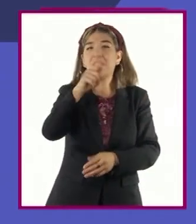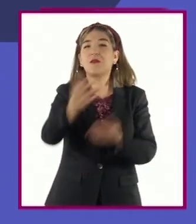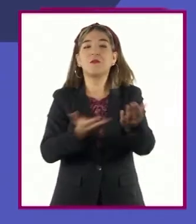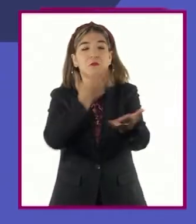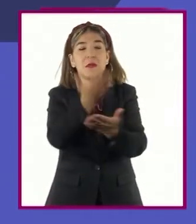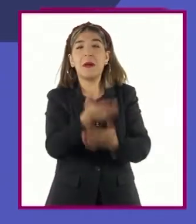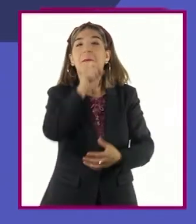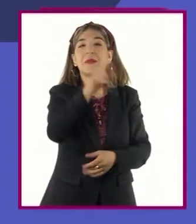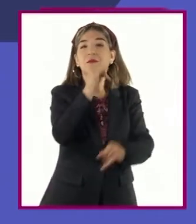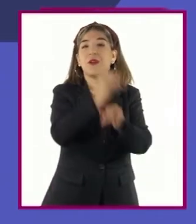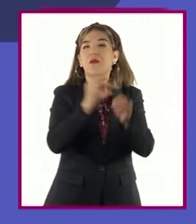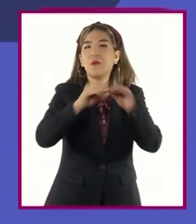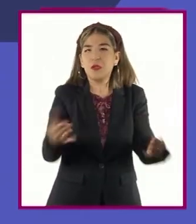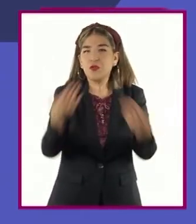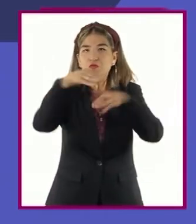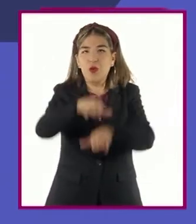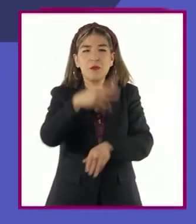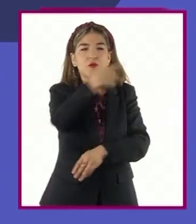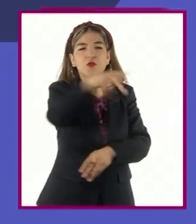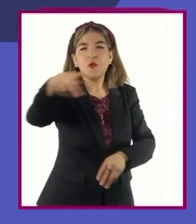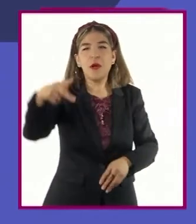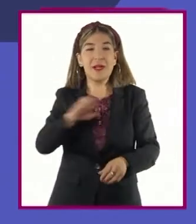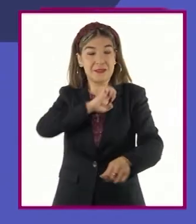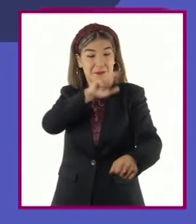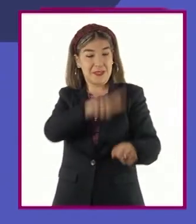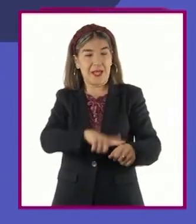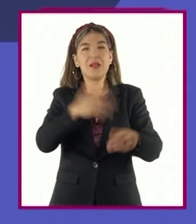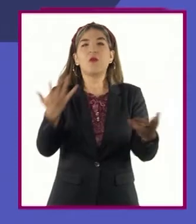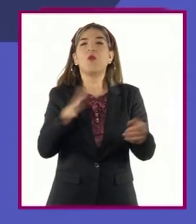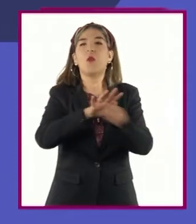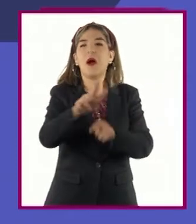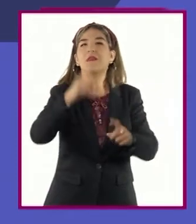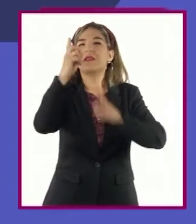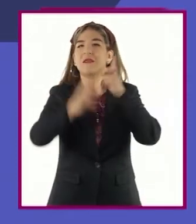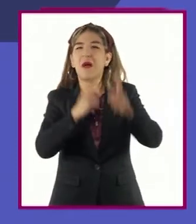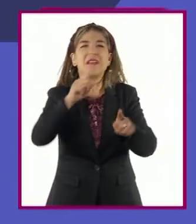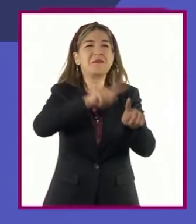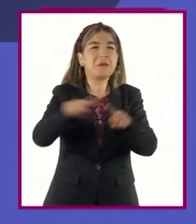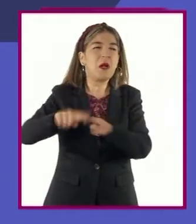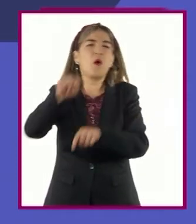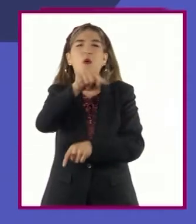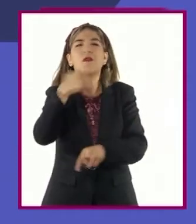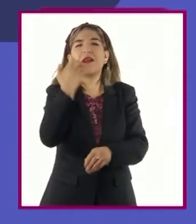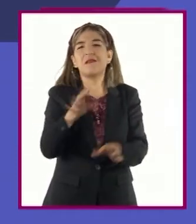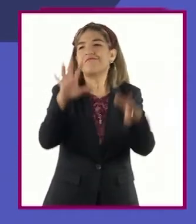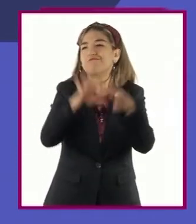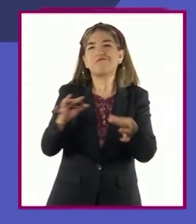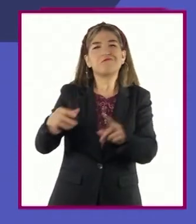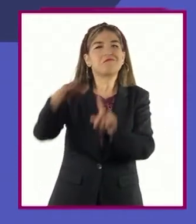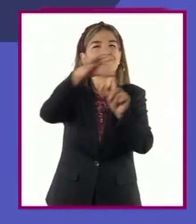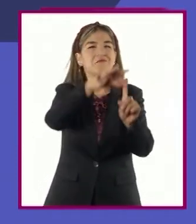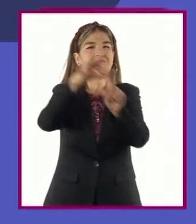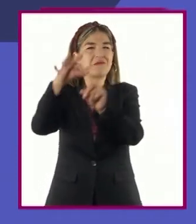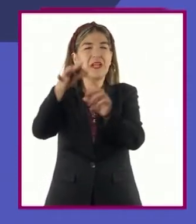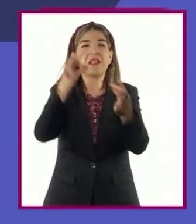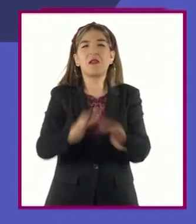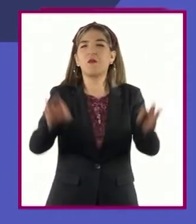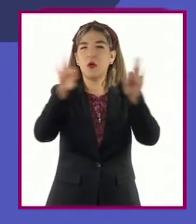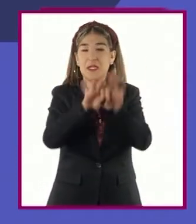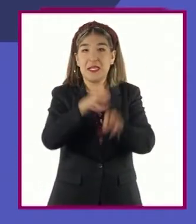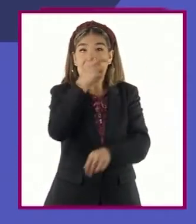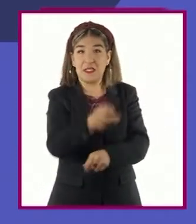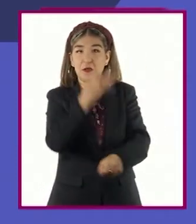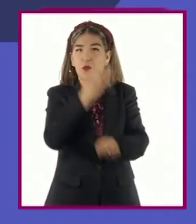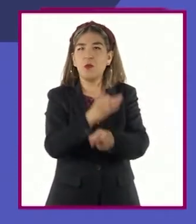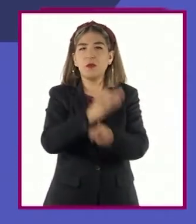redonda información acerca de sus áreas de especialidad o cuestiones que ellos quieran resaltar. En esta fase